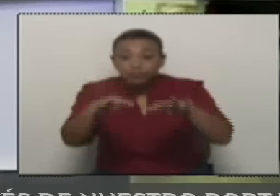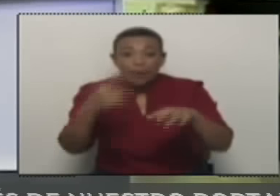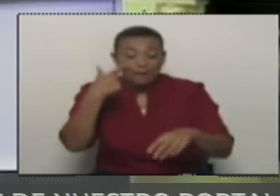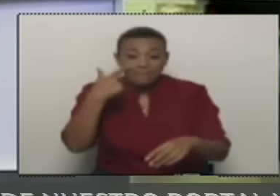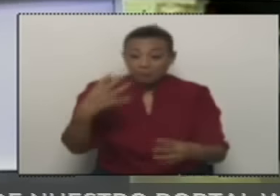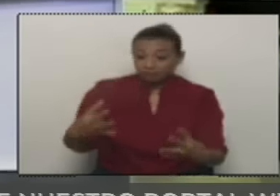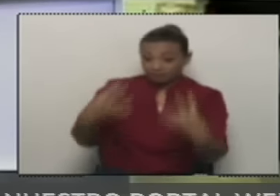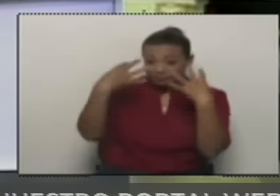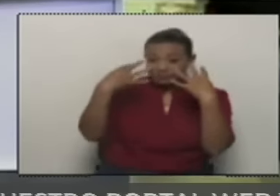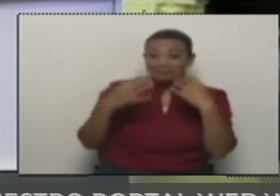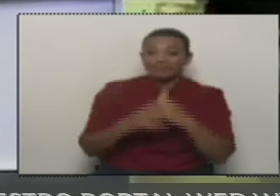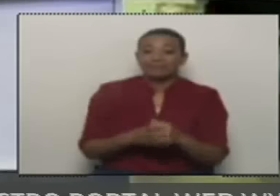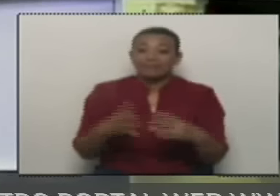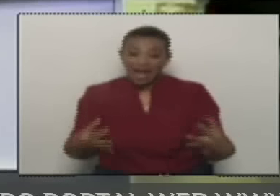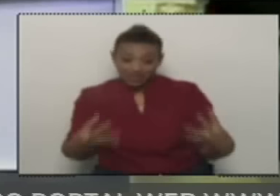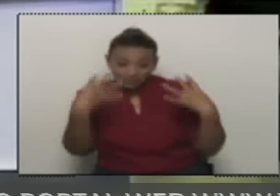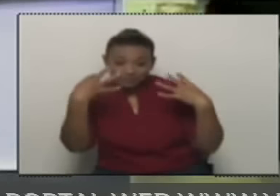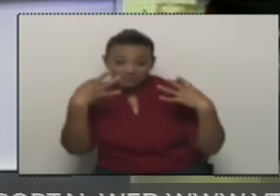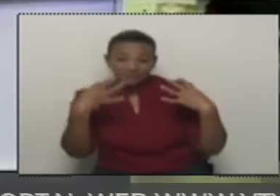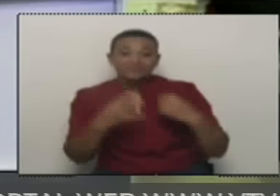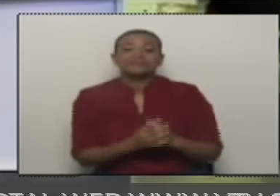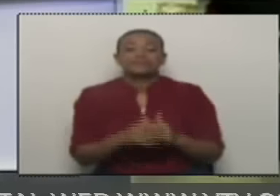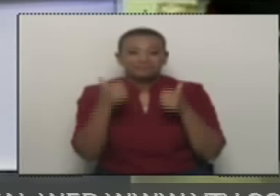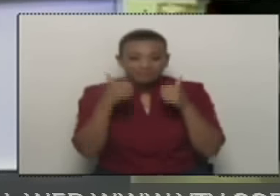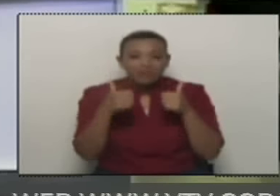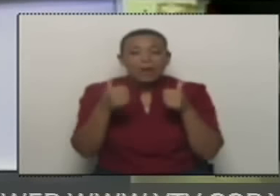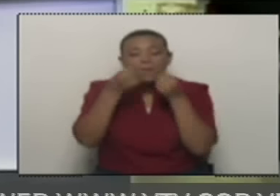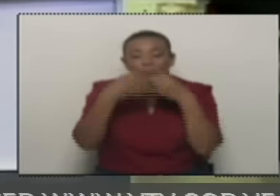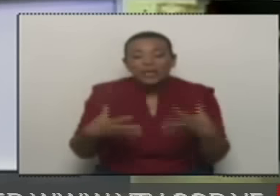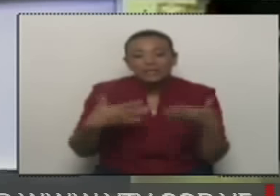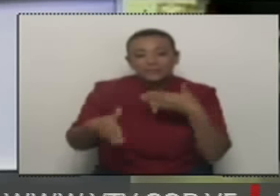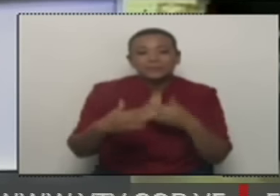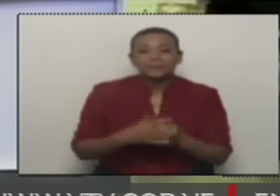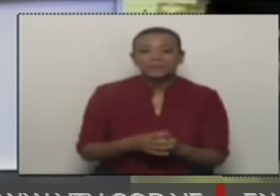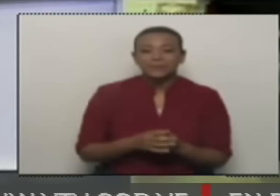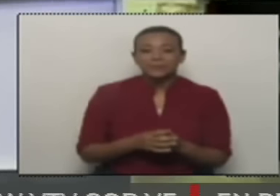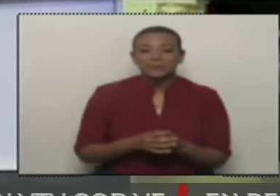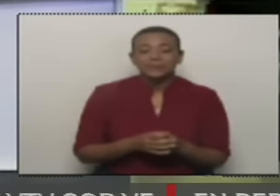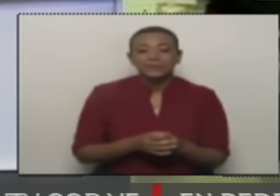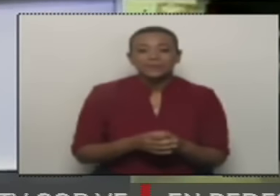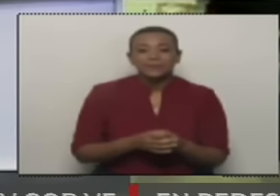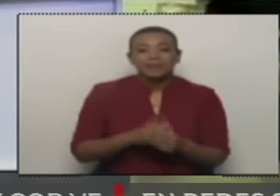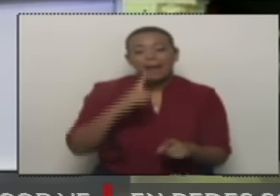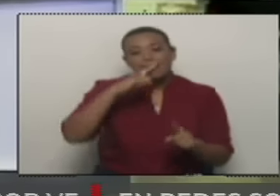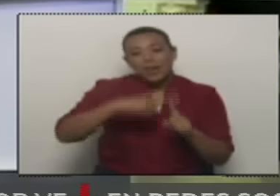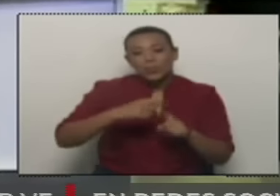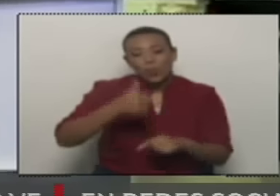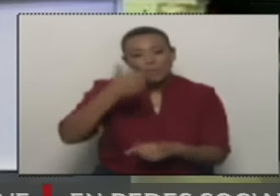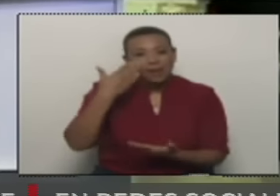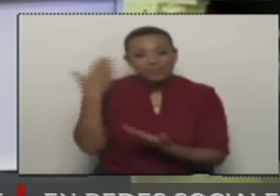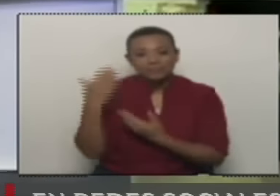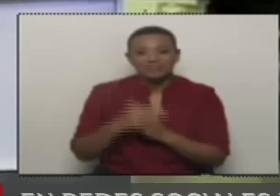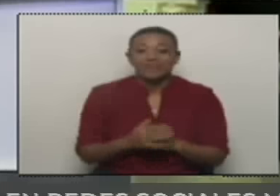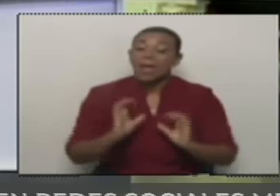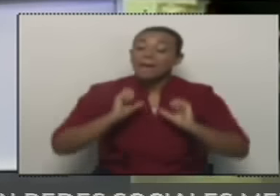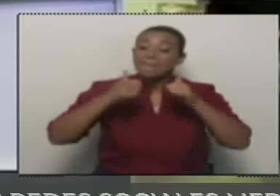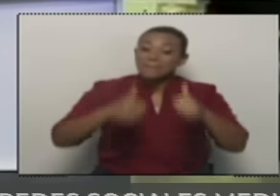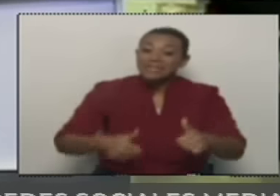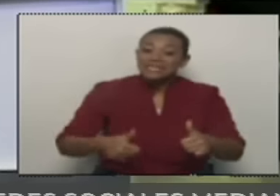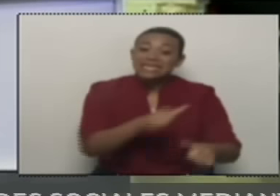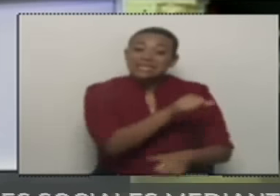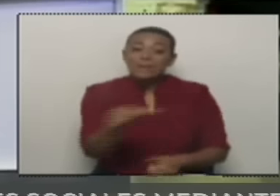tía, a tu novio, que lo que viene es bueno. Vamos al programa con Maduro Más y empezamos con